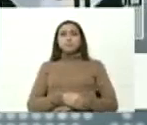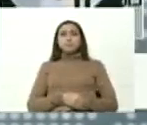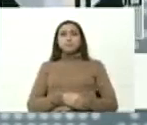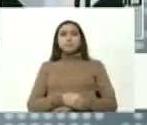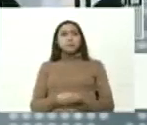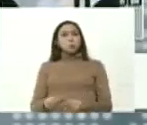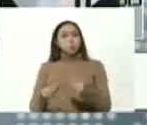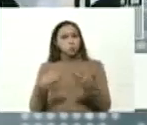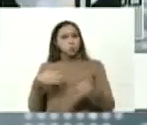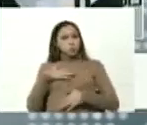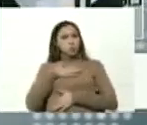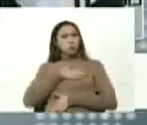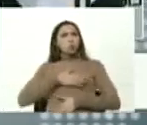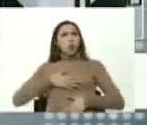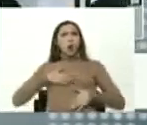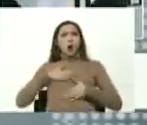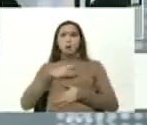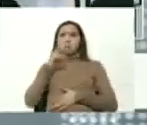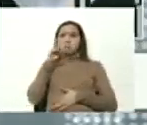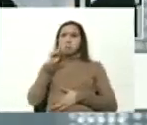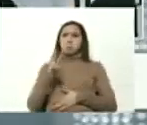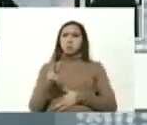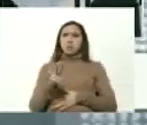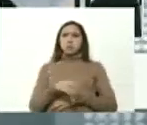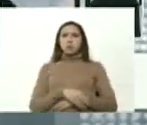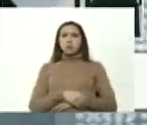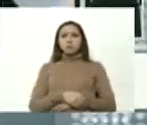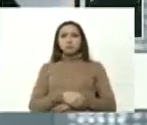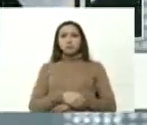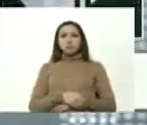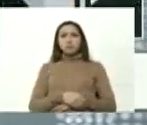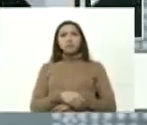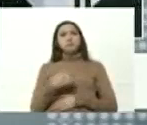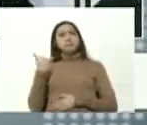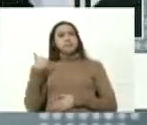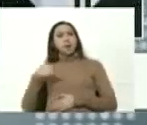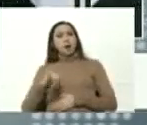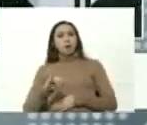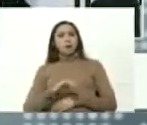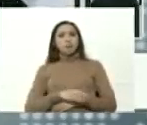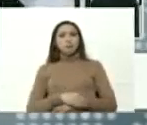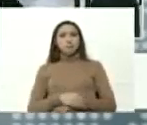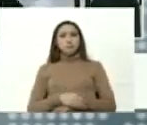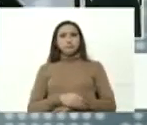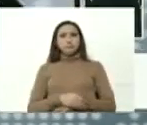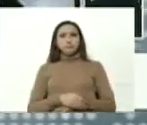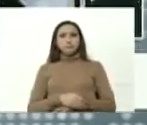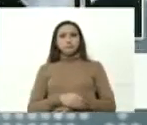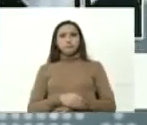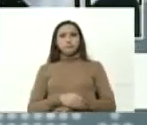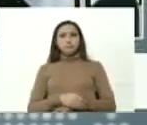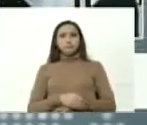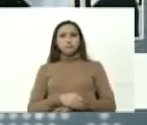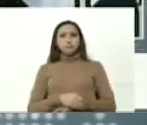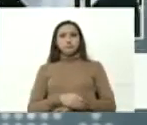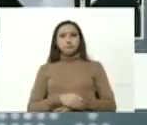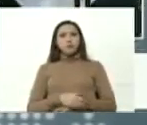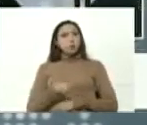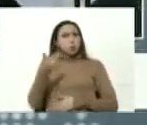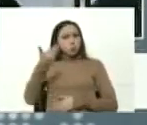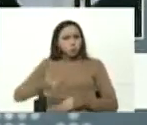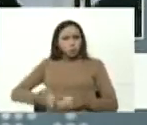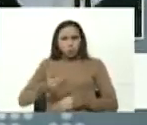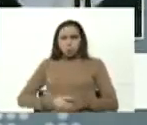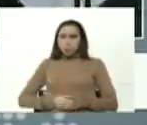con mucho agrado, hemos visto, ¿verdad?, que hay una, en una parte de importante de